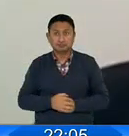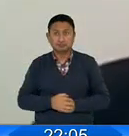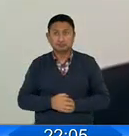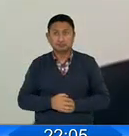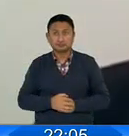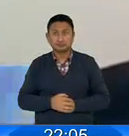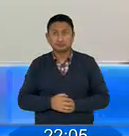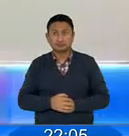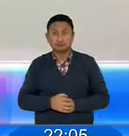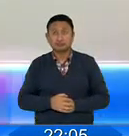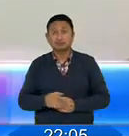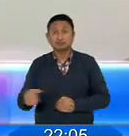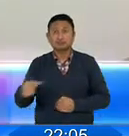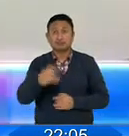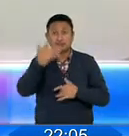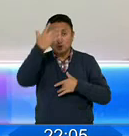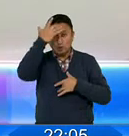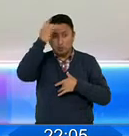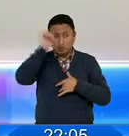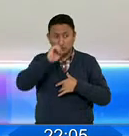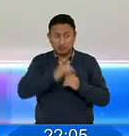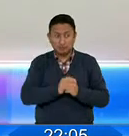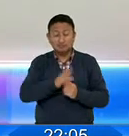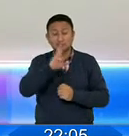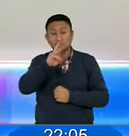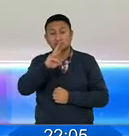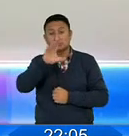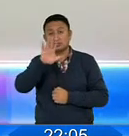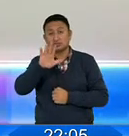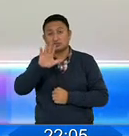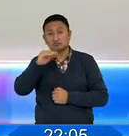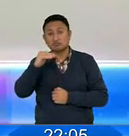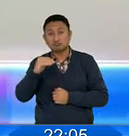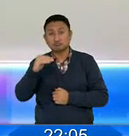eficacia frente a la enfermedad de